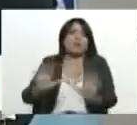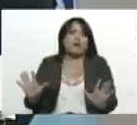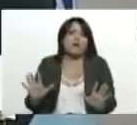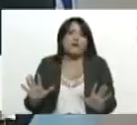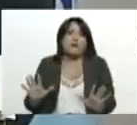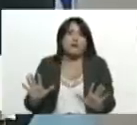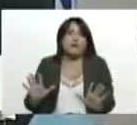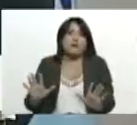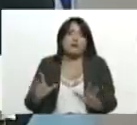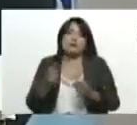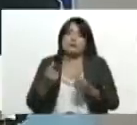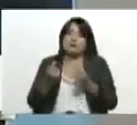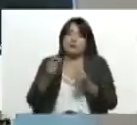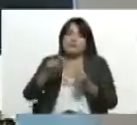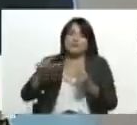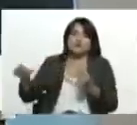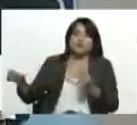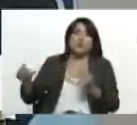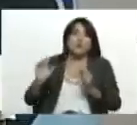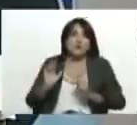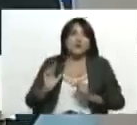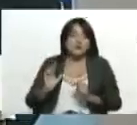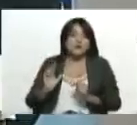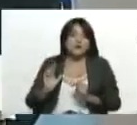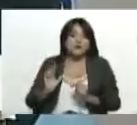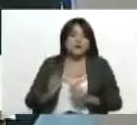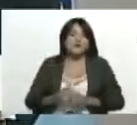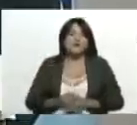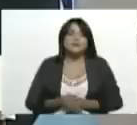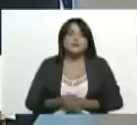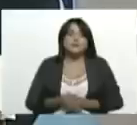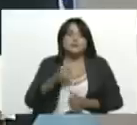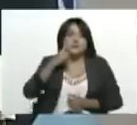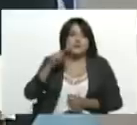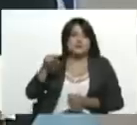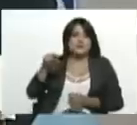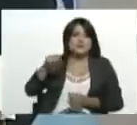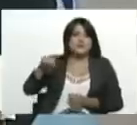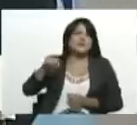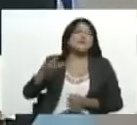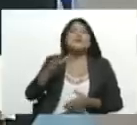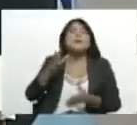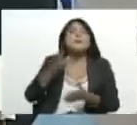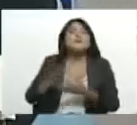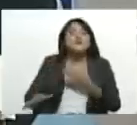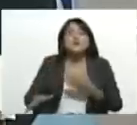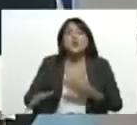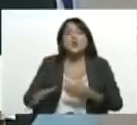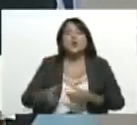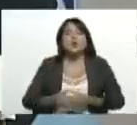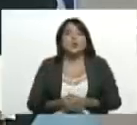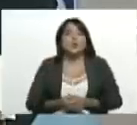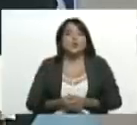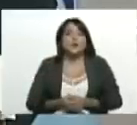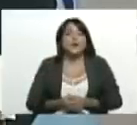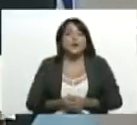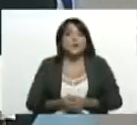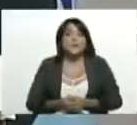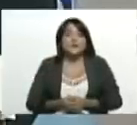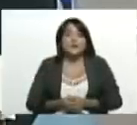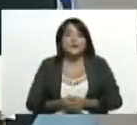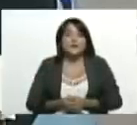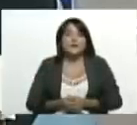hagan lo que hagan porque ahí está Qué pasó con monómeros qué pasó con signos los propios